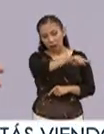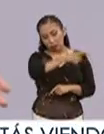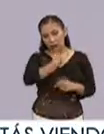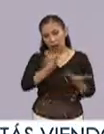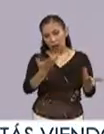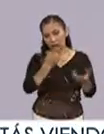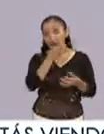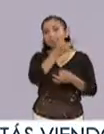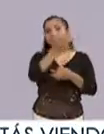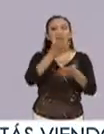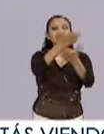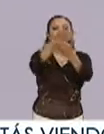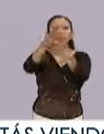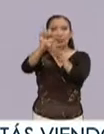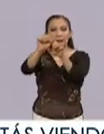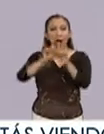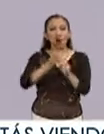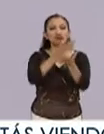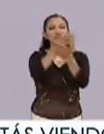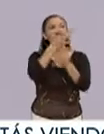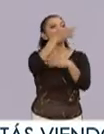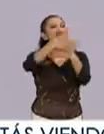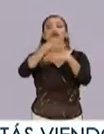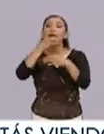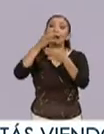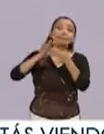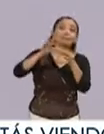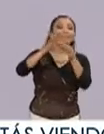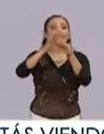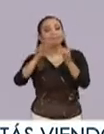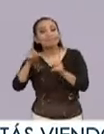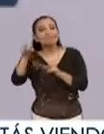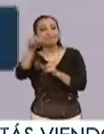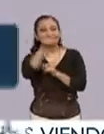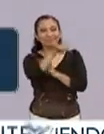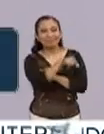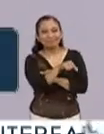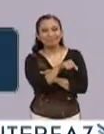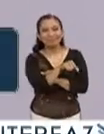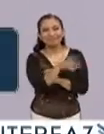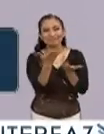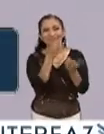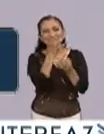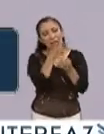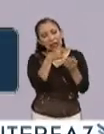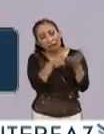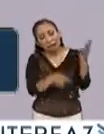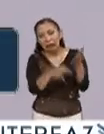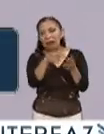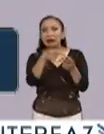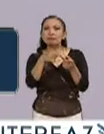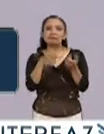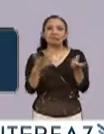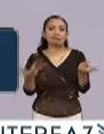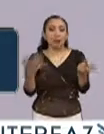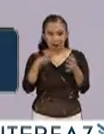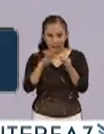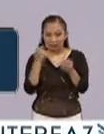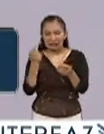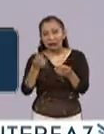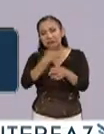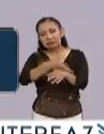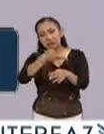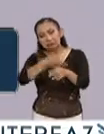los que pasan a los salones y pues te hacen pública la convocatoria, te explican